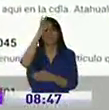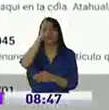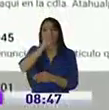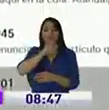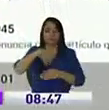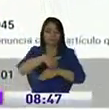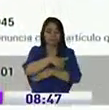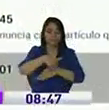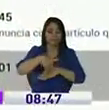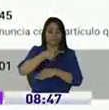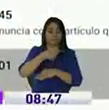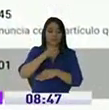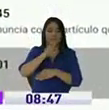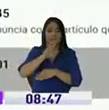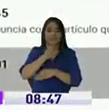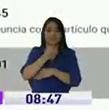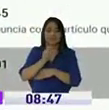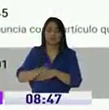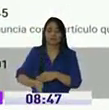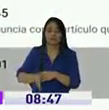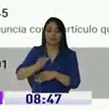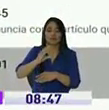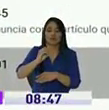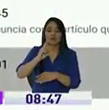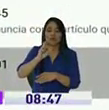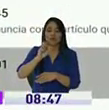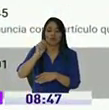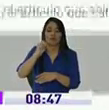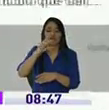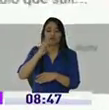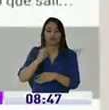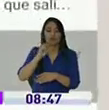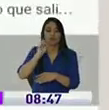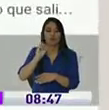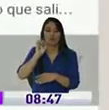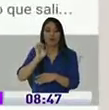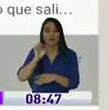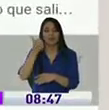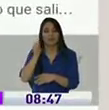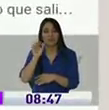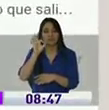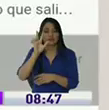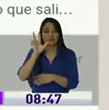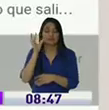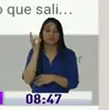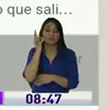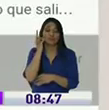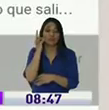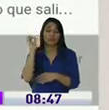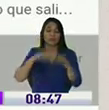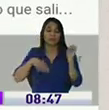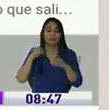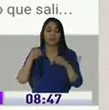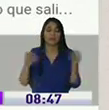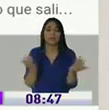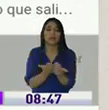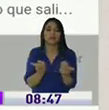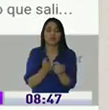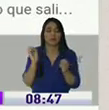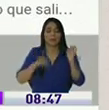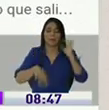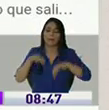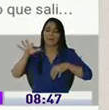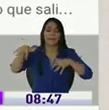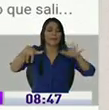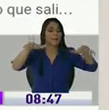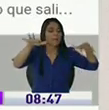José Antonio Gervés y Colonche, junto a la OE 1093. Una vecina hizo de esto, pues, su sitio de reciclaje,